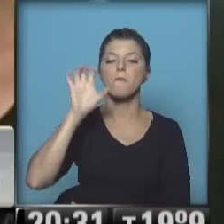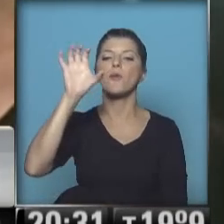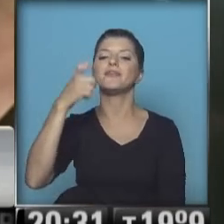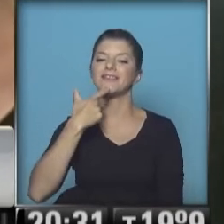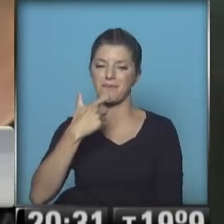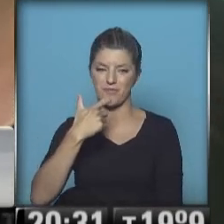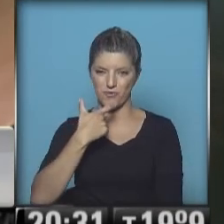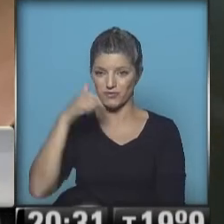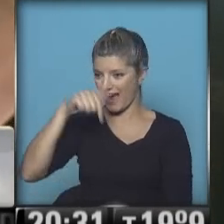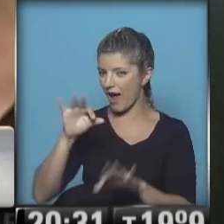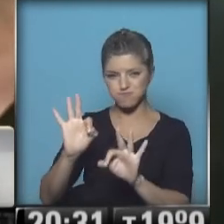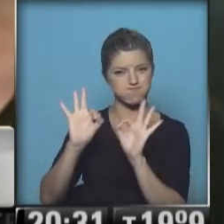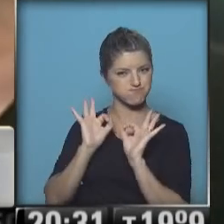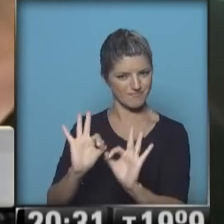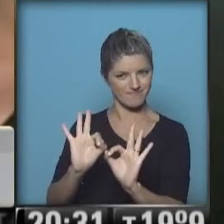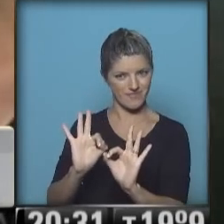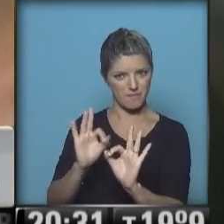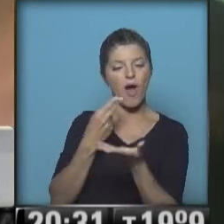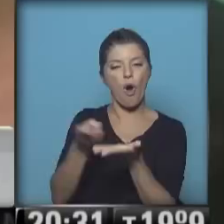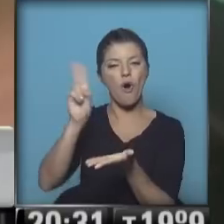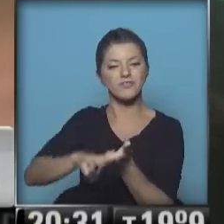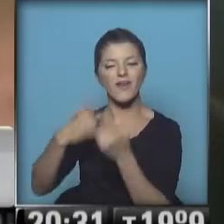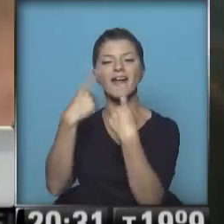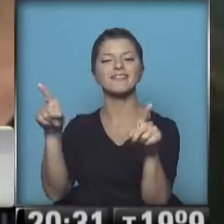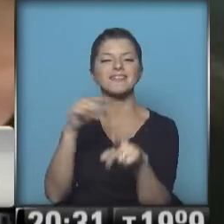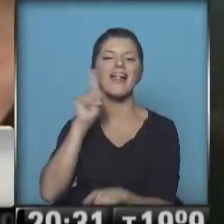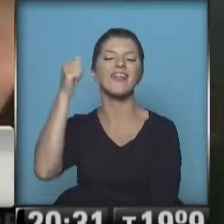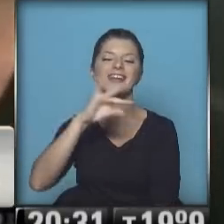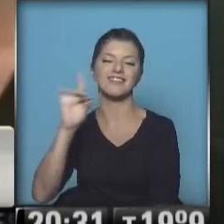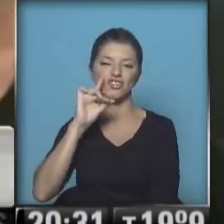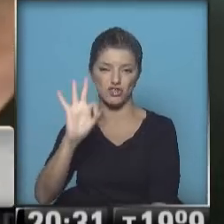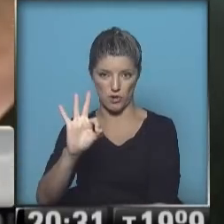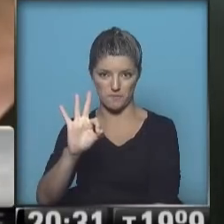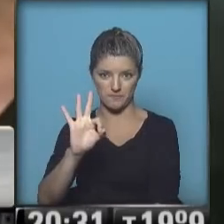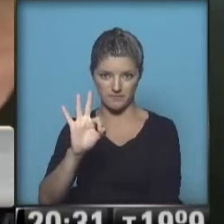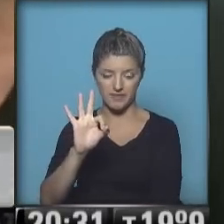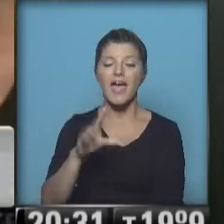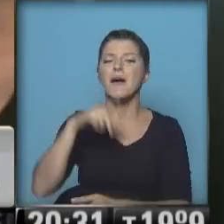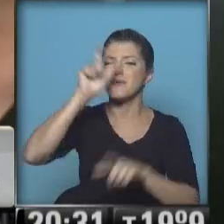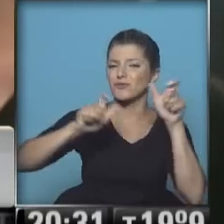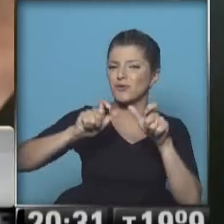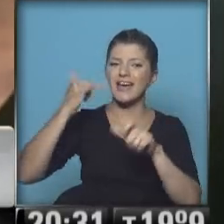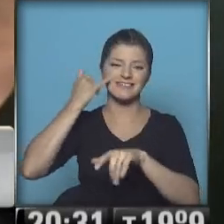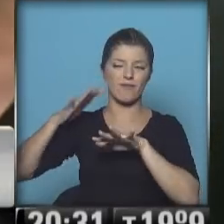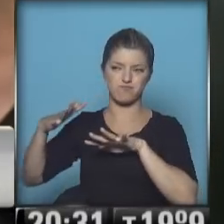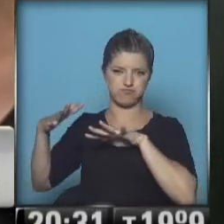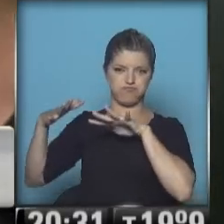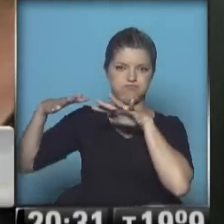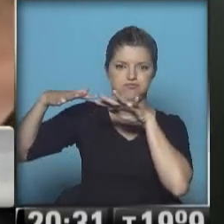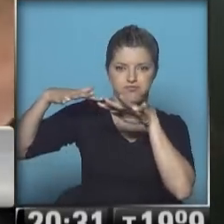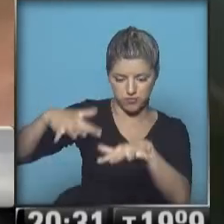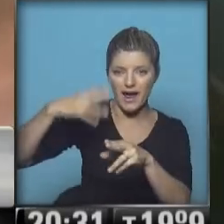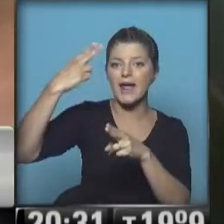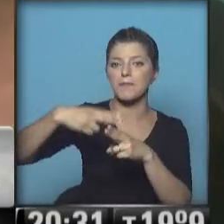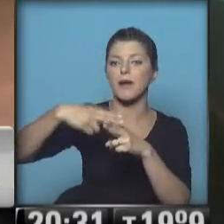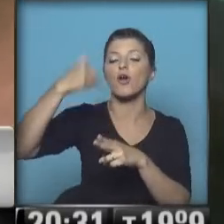lista para recibir por segunda vez en su historia al Indio Solari y los fundamentalistas del aire acondicionado. Hay muchísima gente que ya se da cita en el marco del Parque